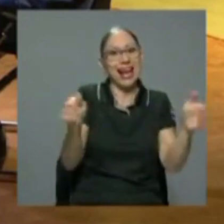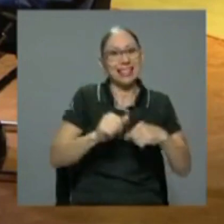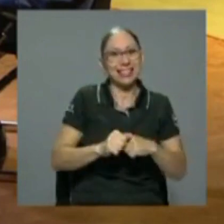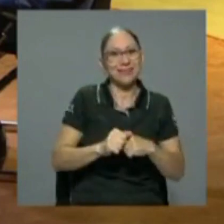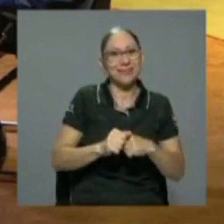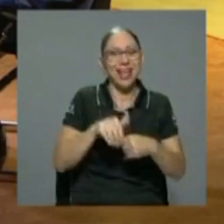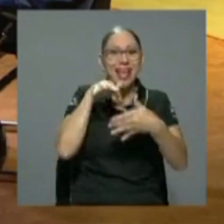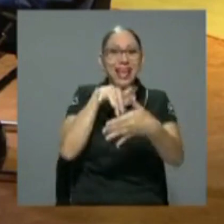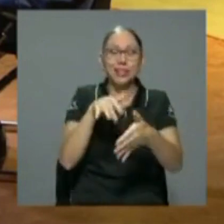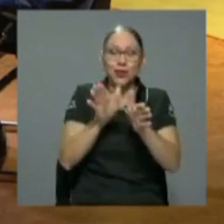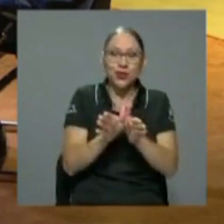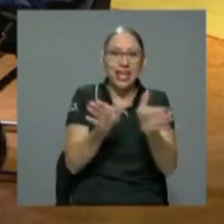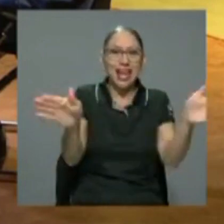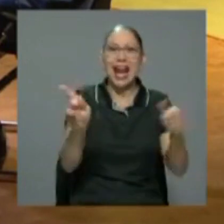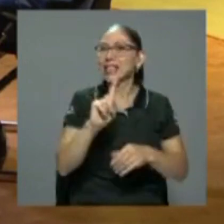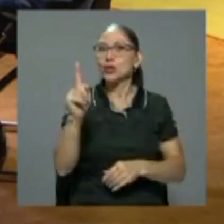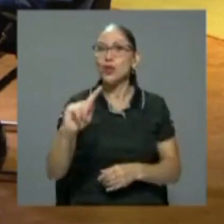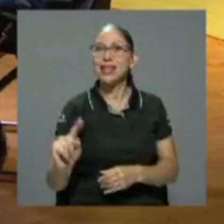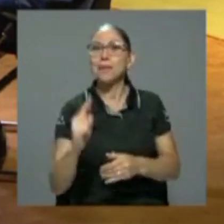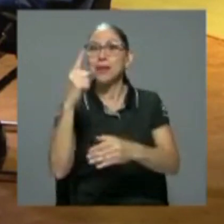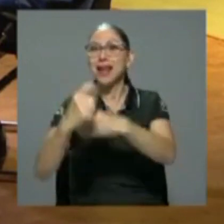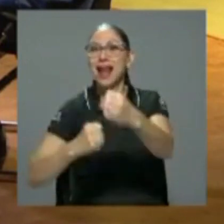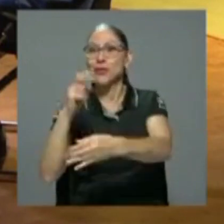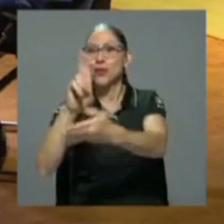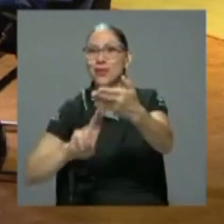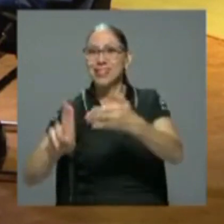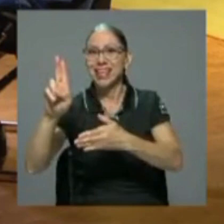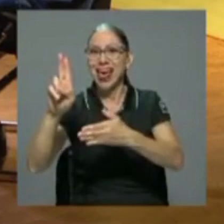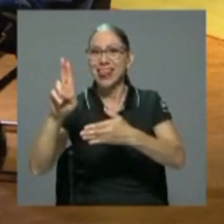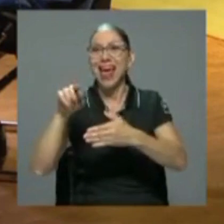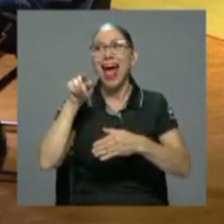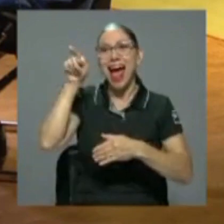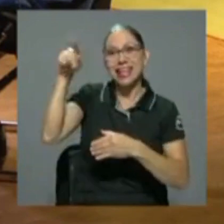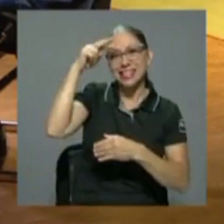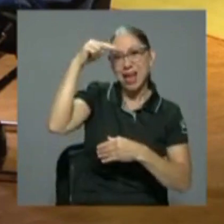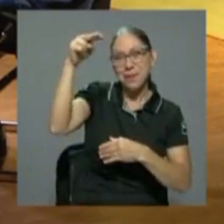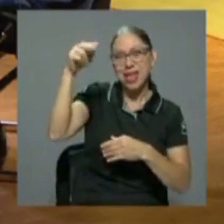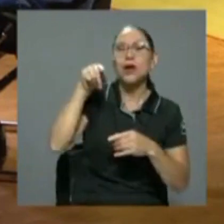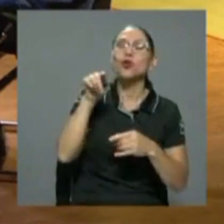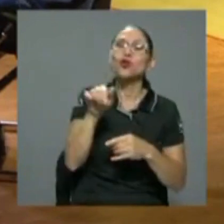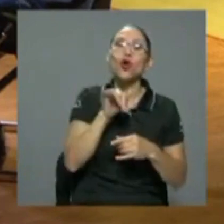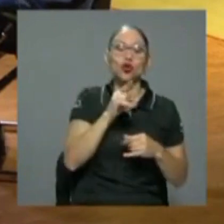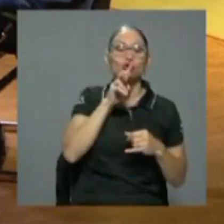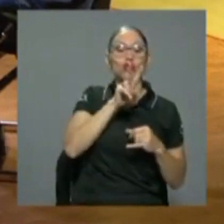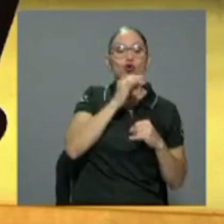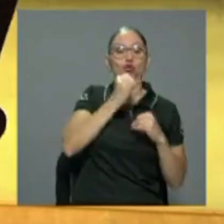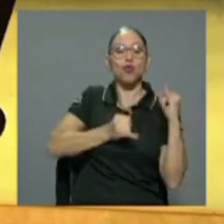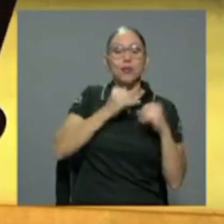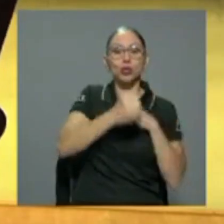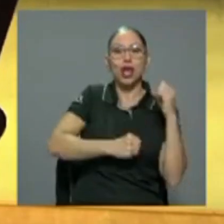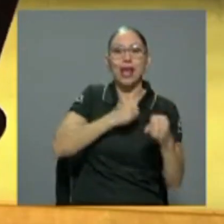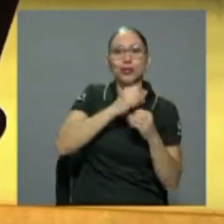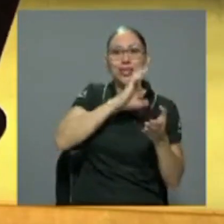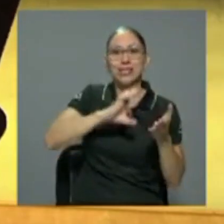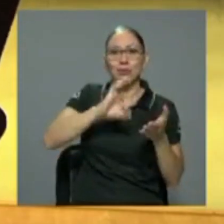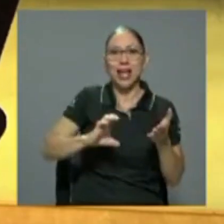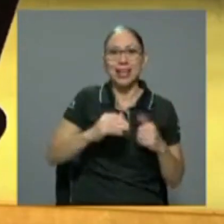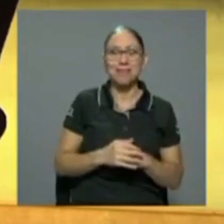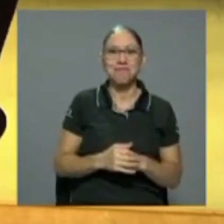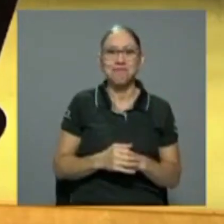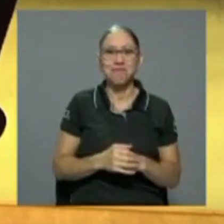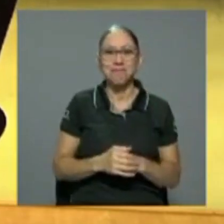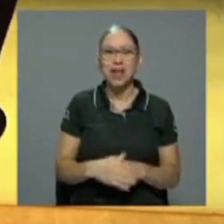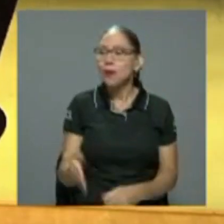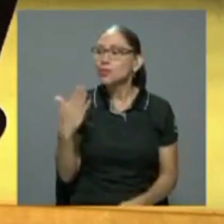sino que son los 2 últimos años para nosotros la secundaria. Nada más para dar el contexto. Muchas gracias por hacer la